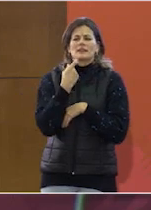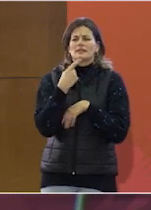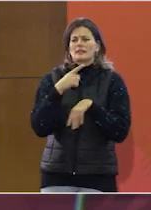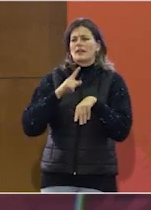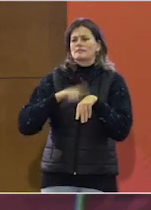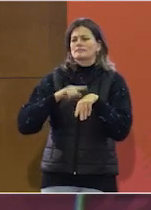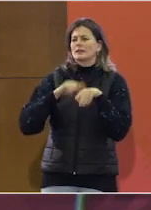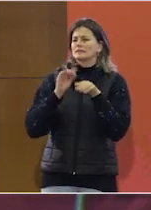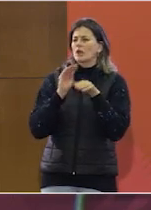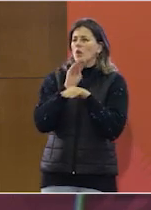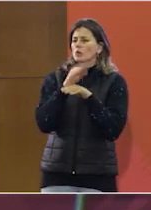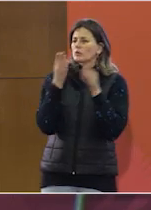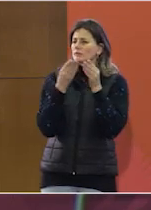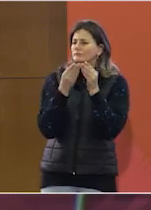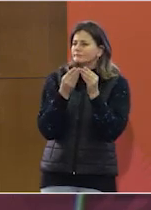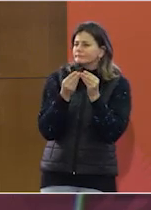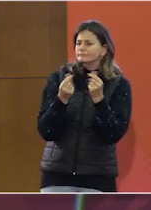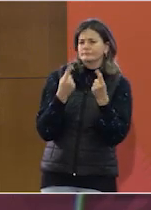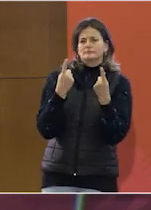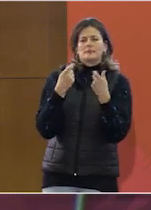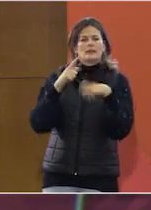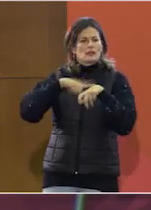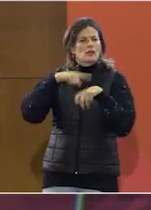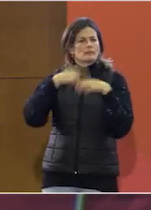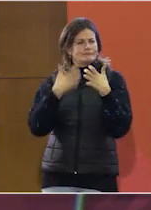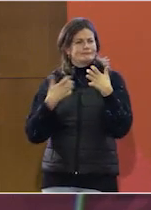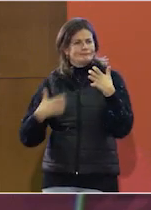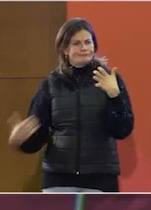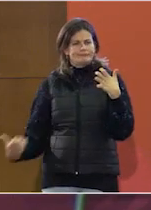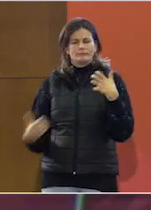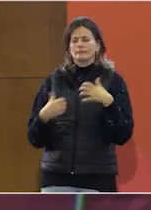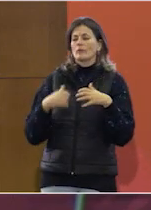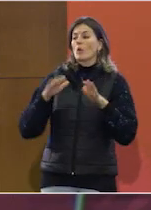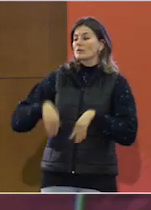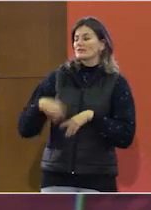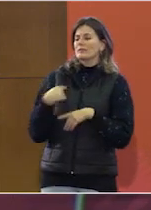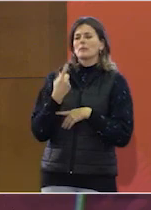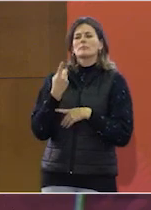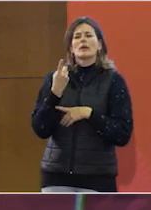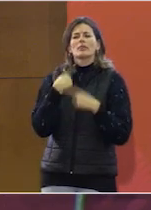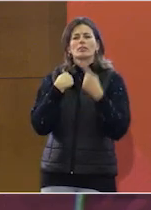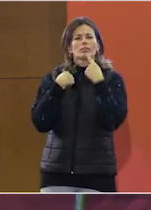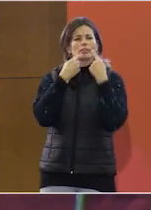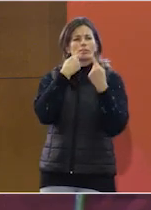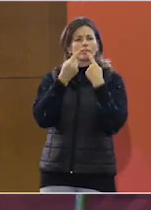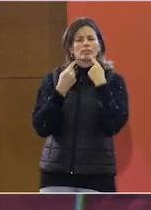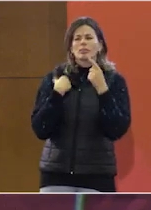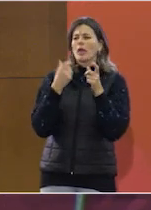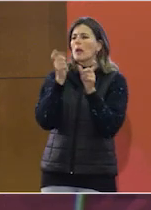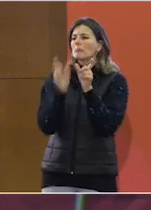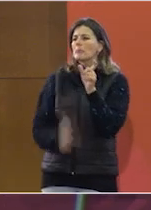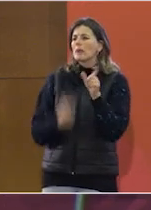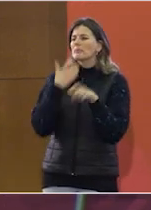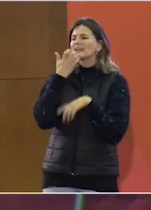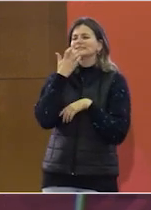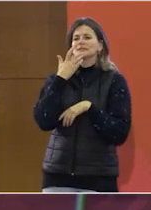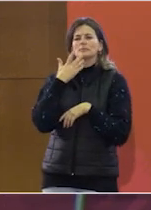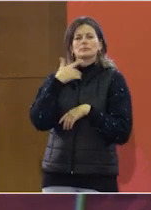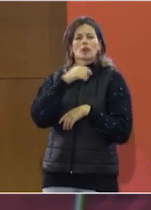cicatrizar. Hay algunas palabras que se utilizan mucho últimamente. Palabras como